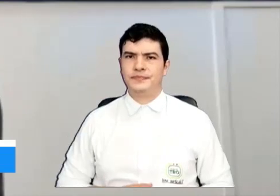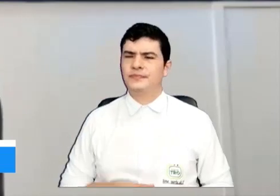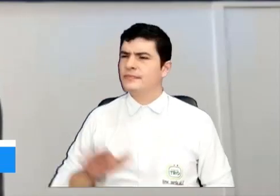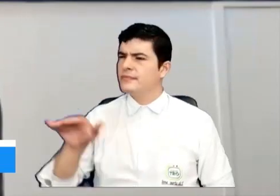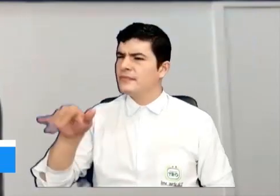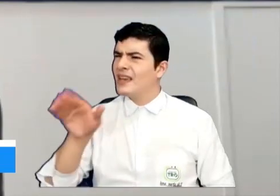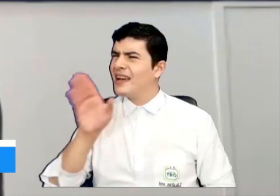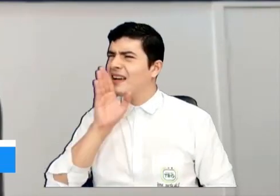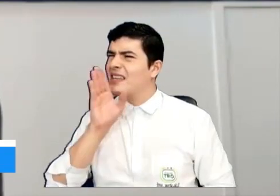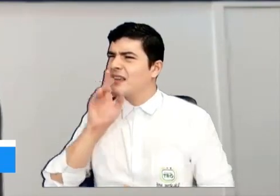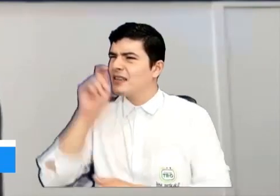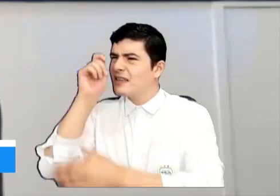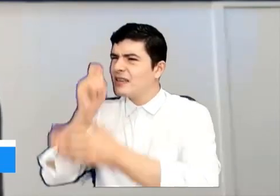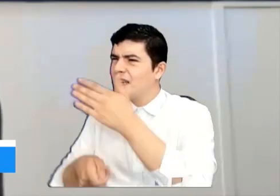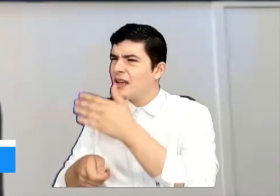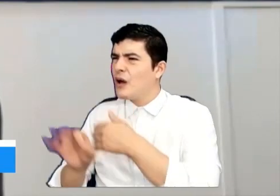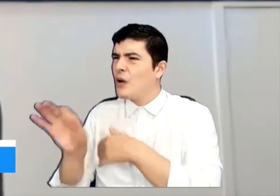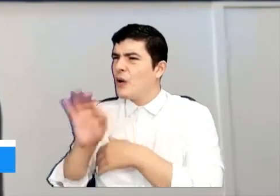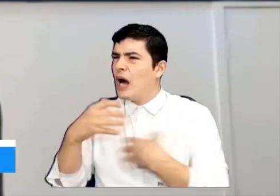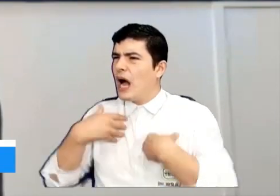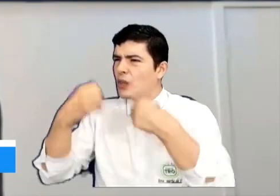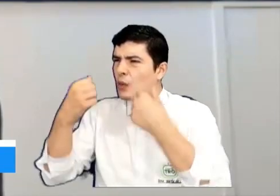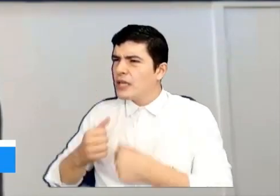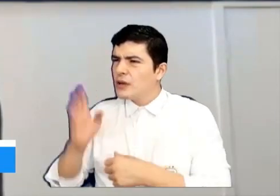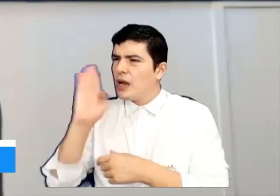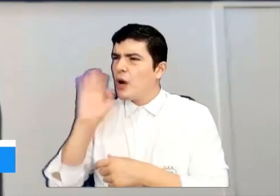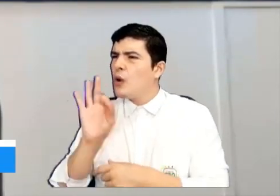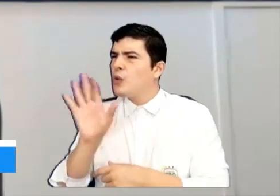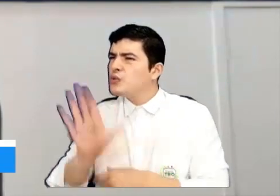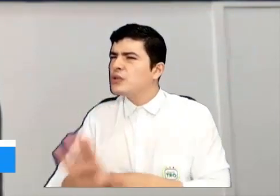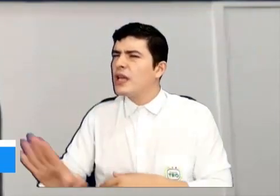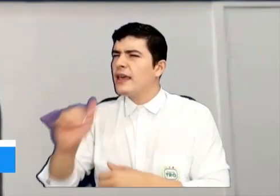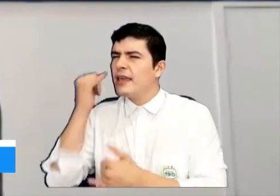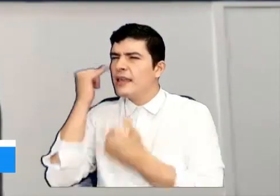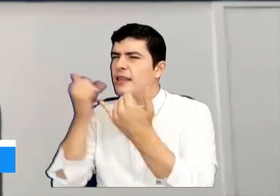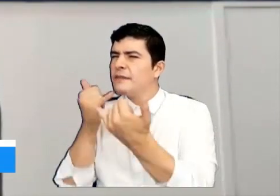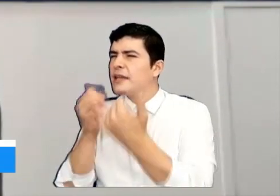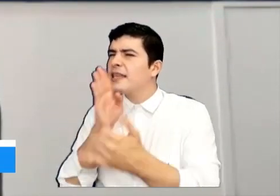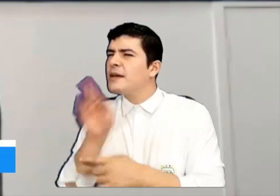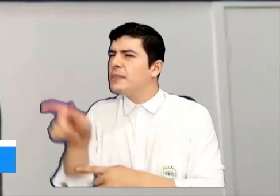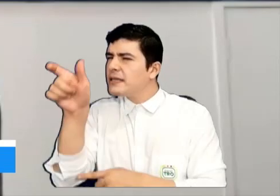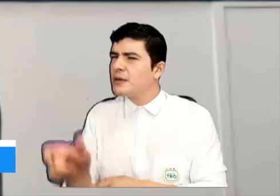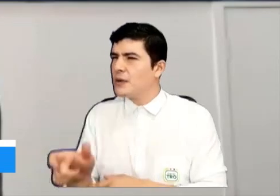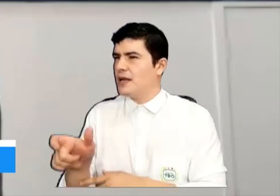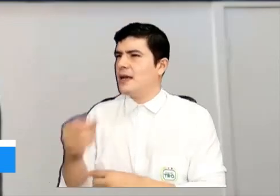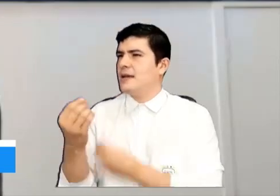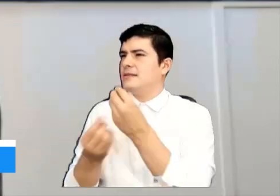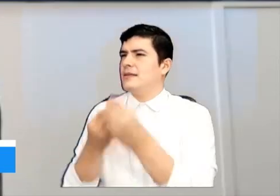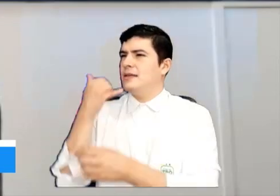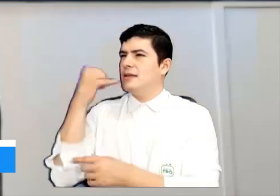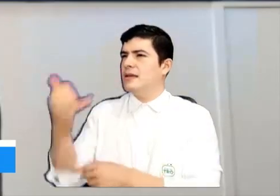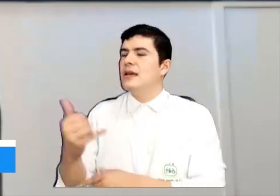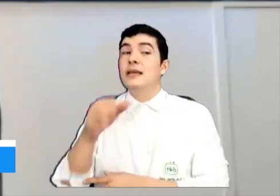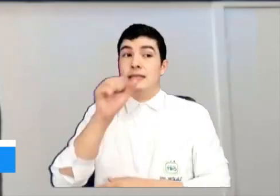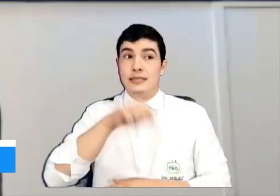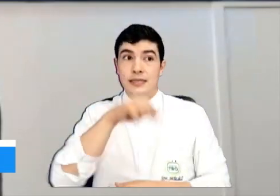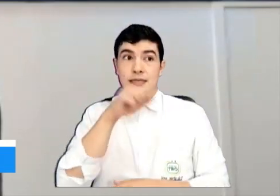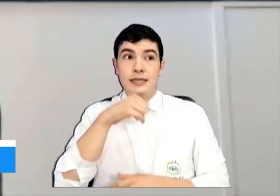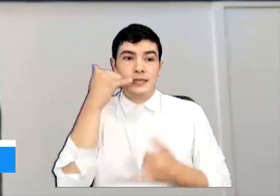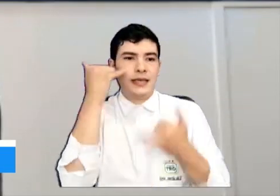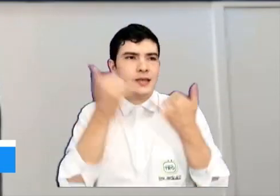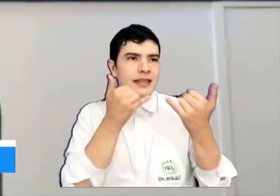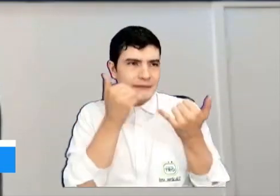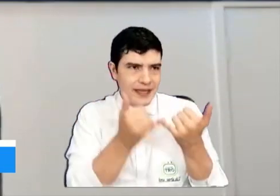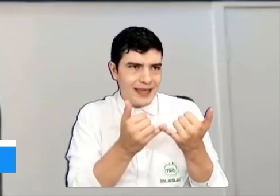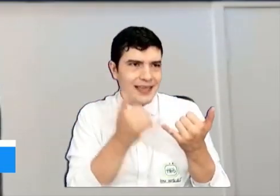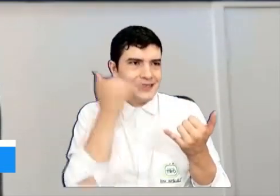a través de los operadores telefónicos. Previamente también la llamada queda grabada también en el SECAP, que es el sistema de grabación que tiene